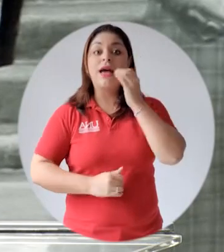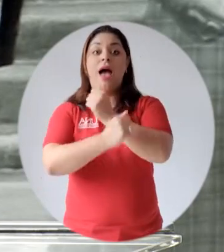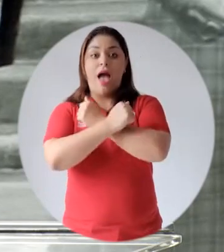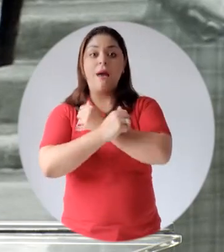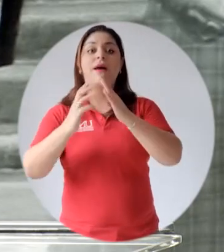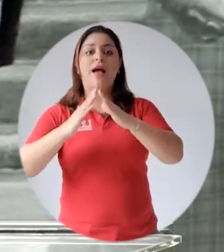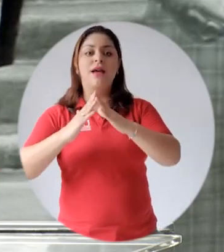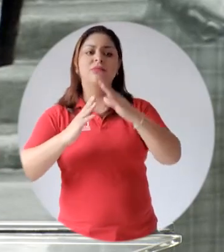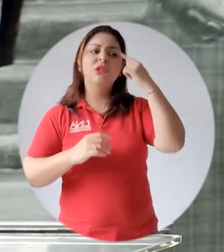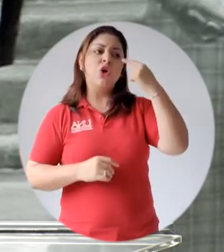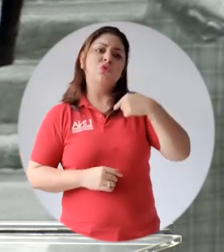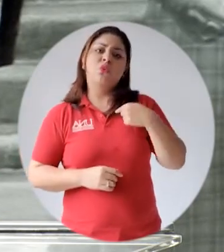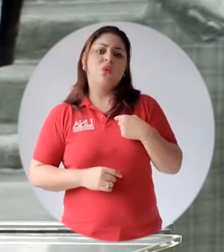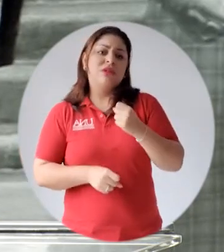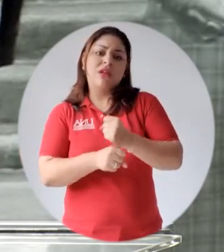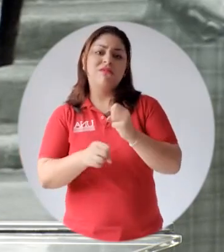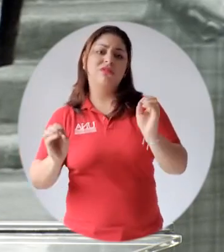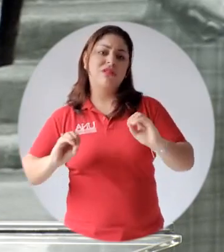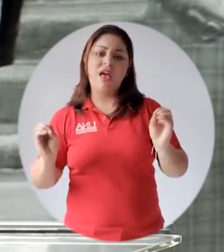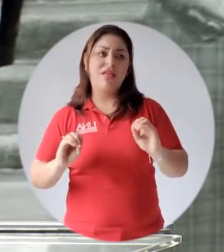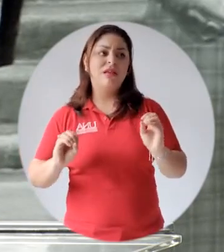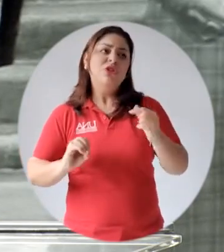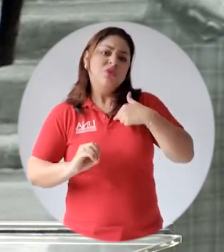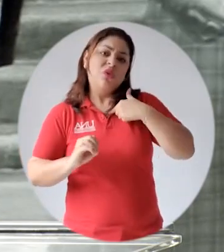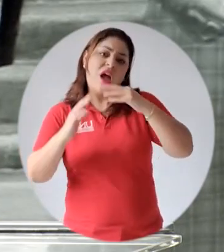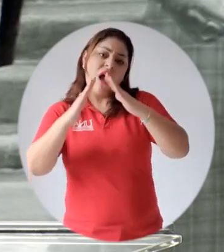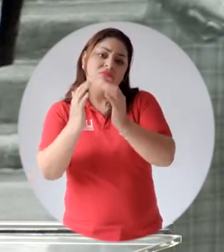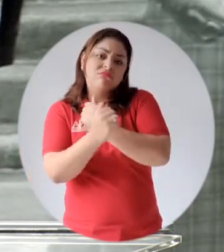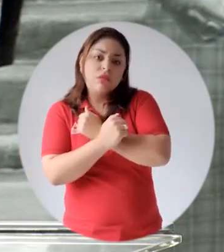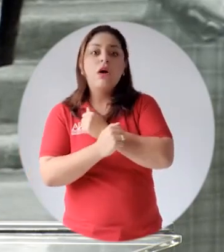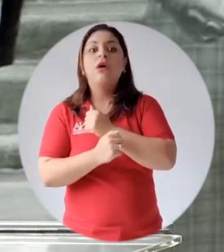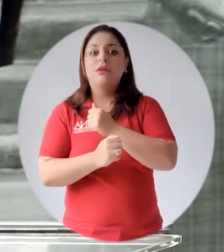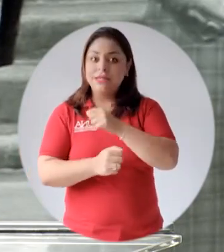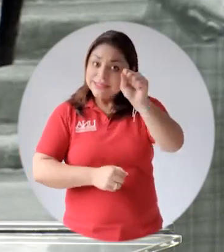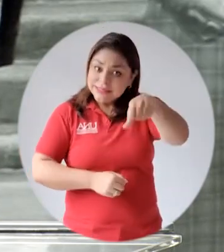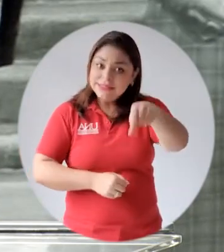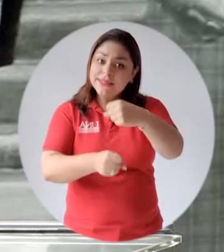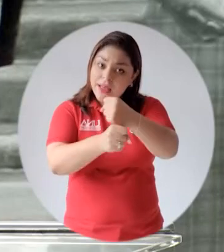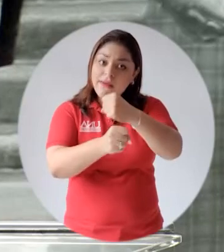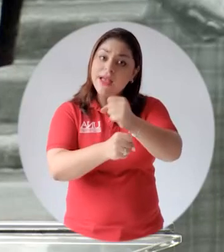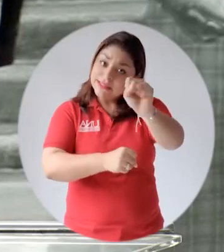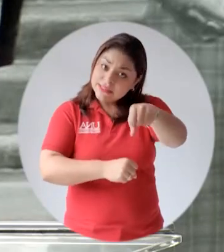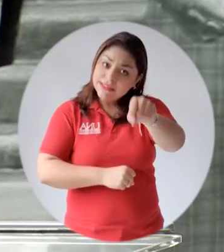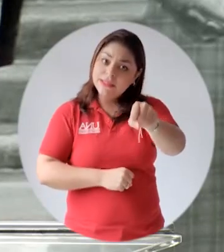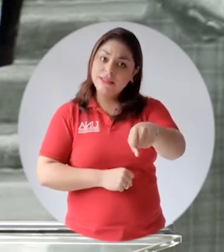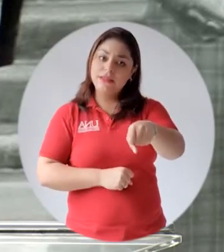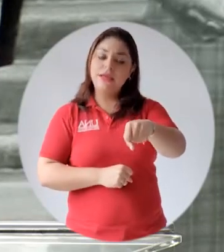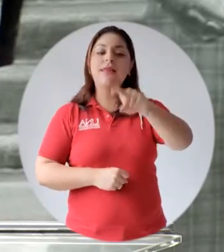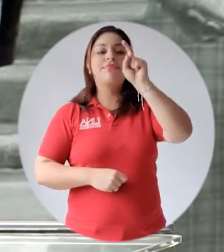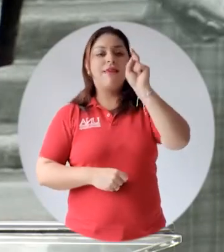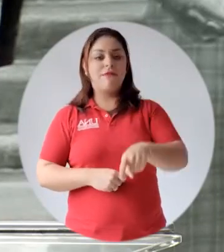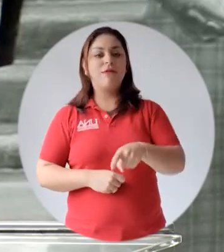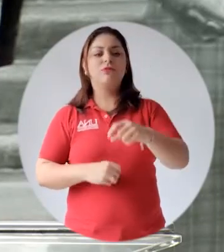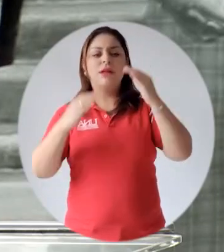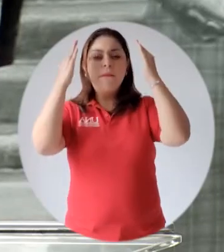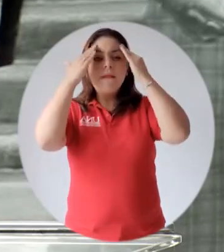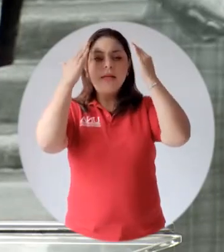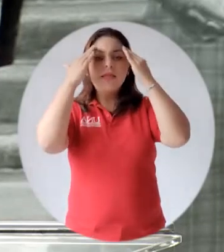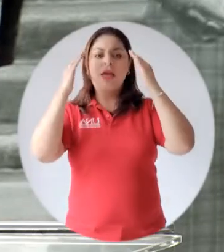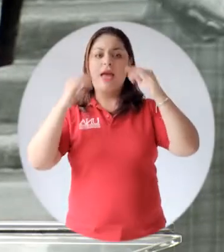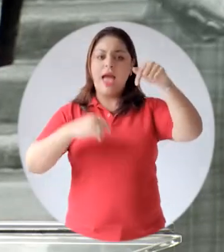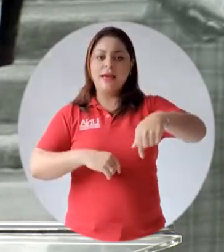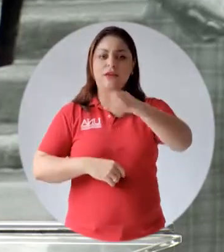si entendemos eso con esa llanidad, ¿verdad? Lo que buscamos es cómo hacer que las mujeres y los hombres de este país, del mundo,